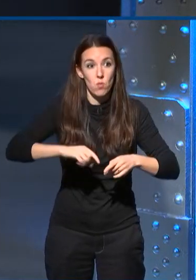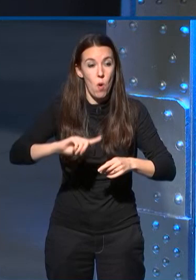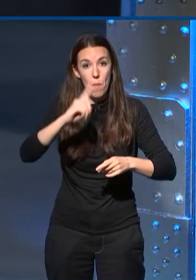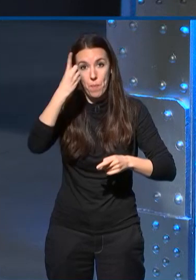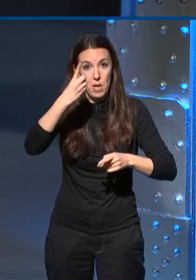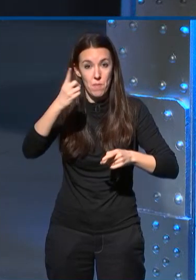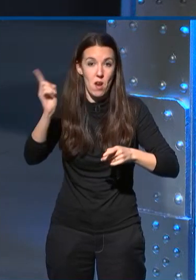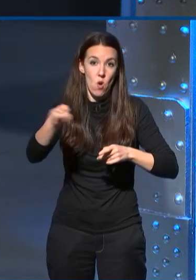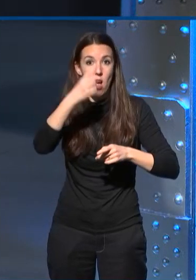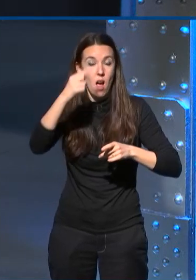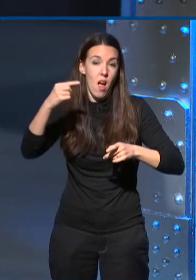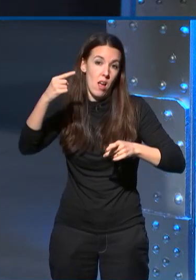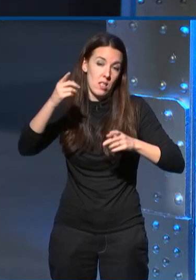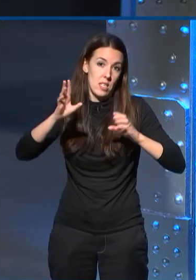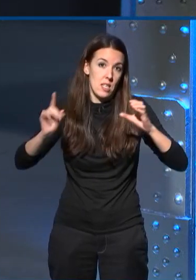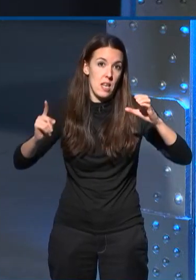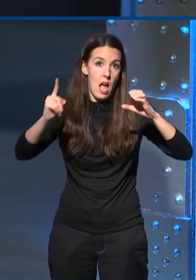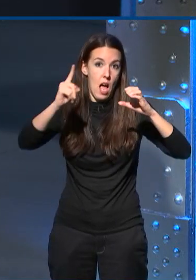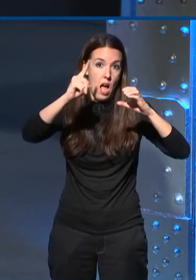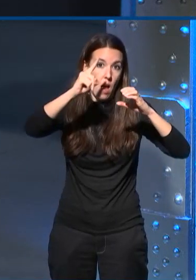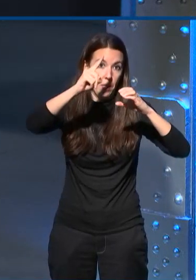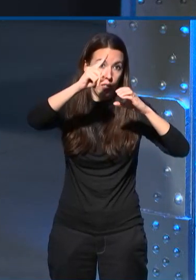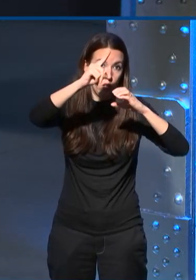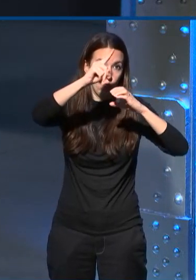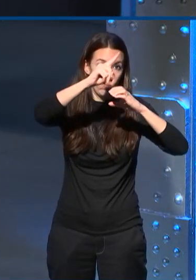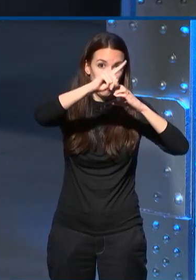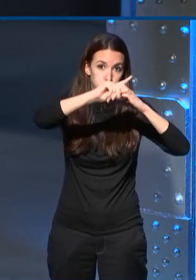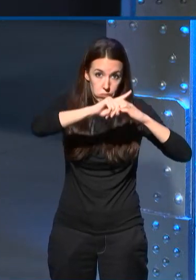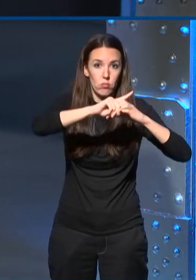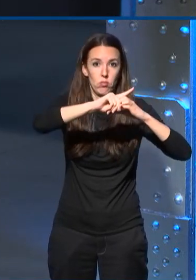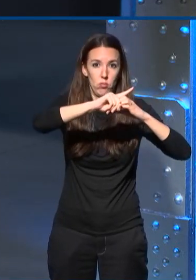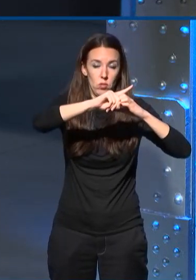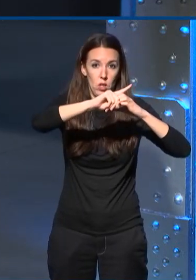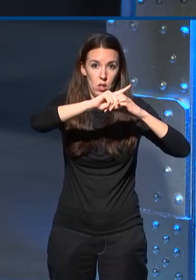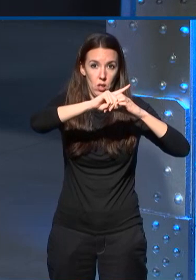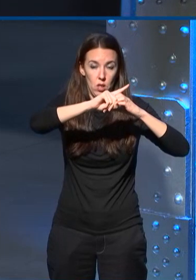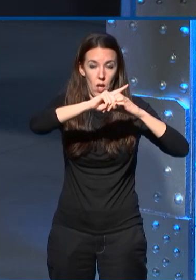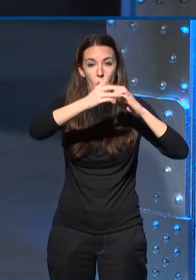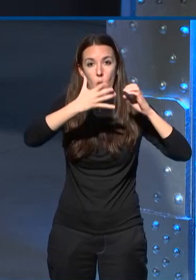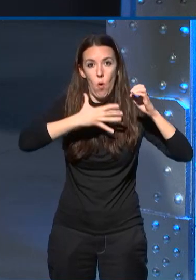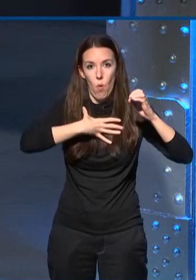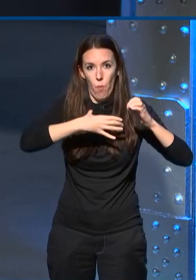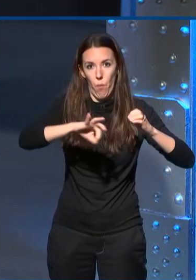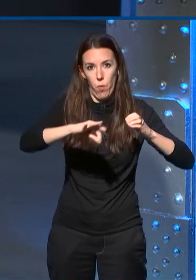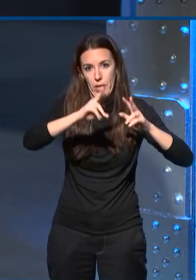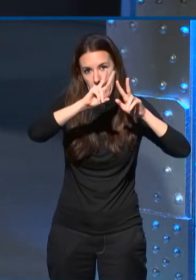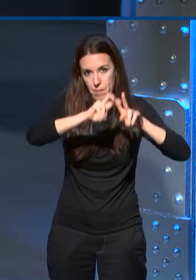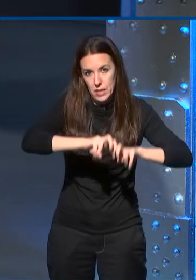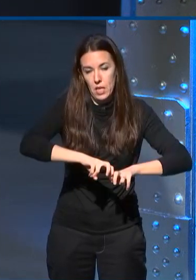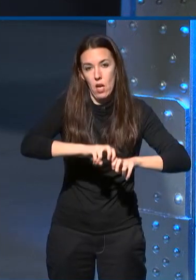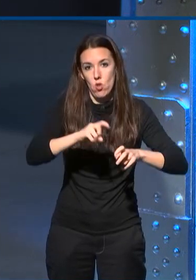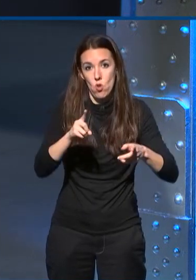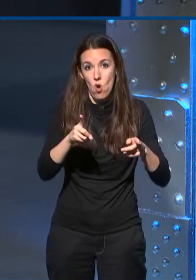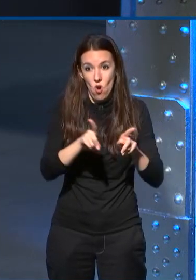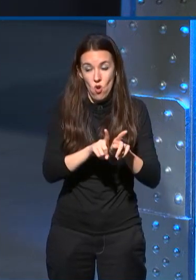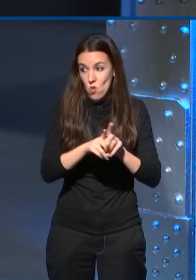en mandar naves ya de una cierta entidad que se posaban en la Luna y que pues, podían desarrollar distinta investigación, como lo que ha